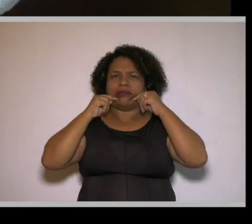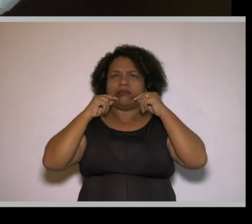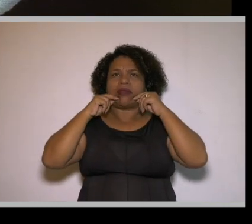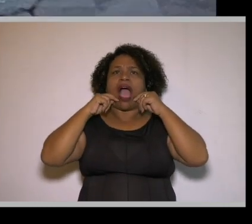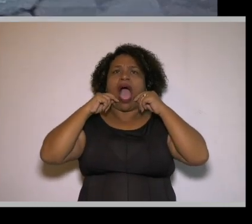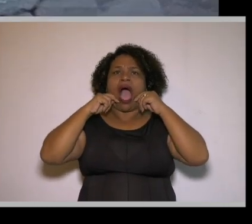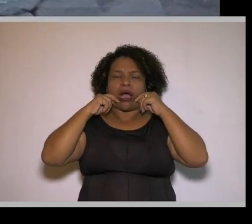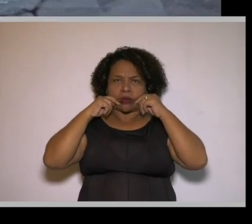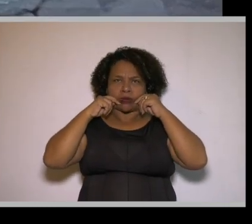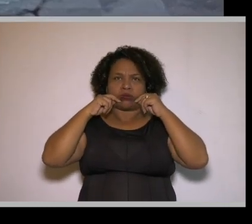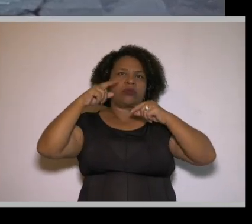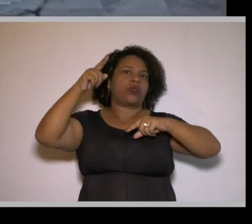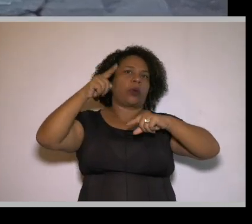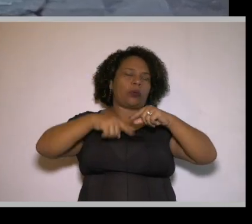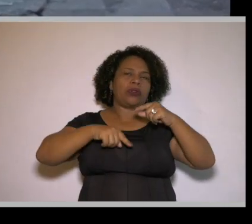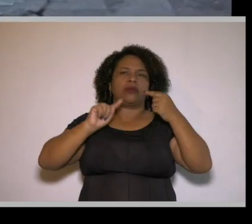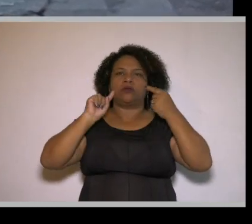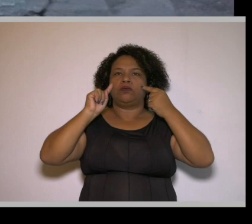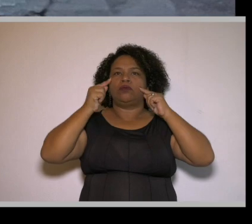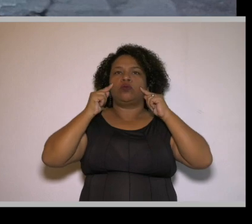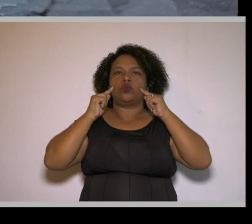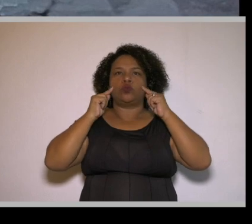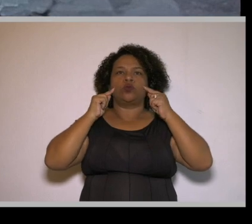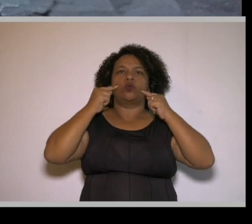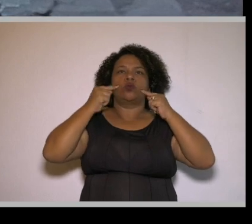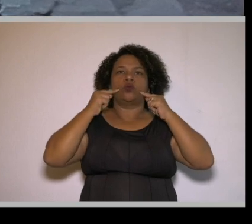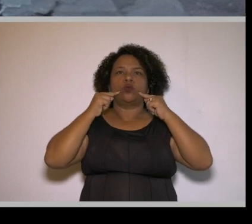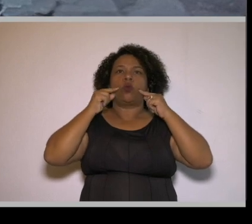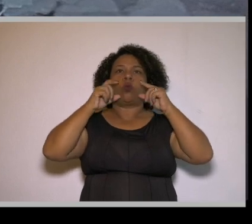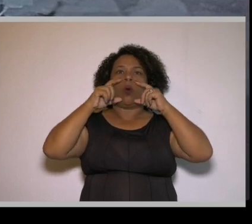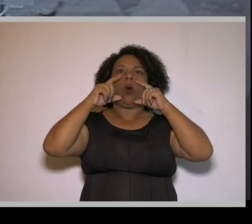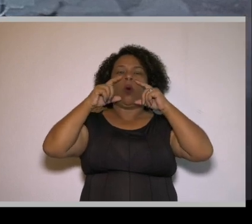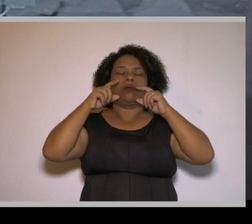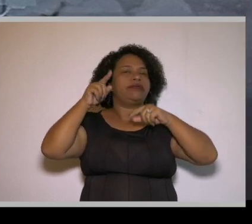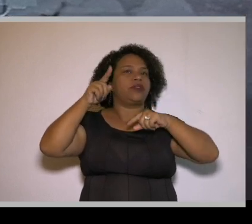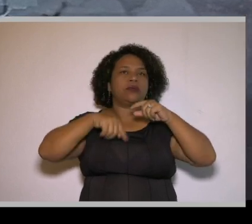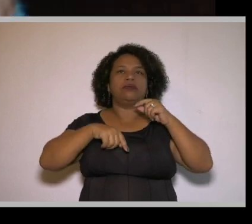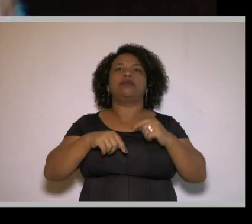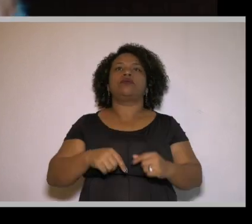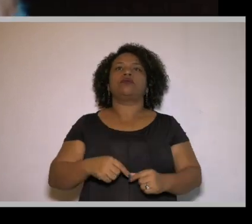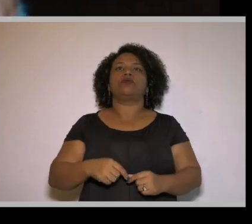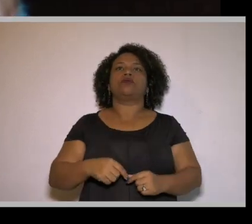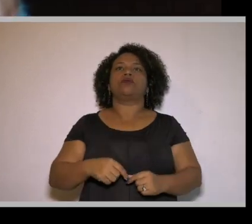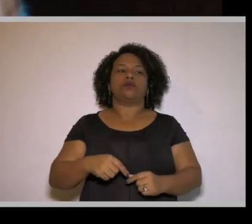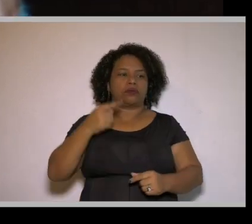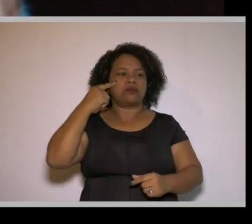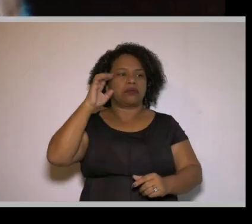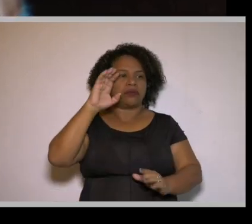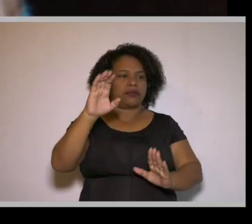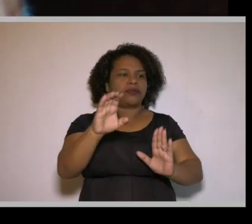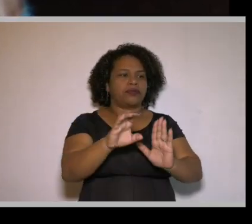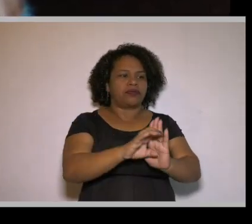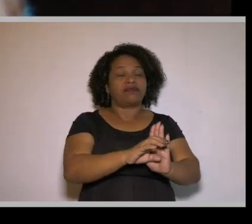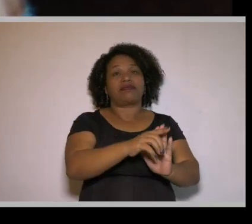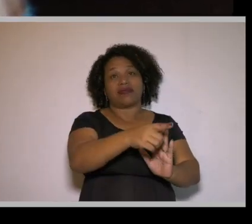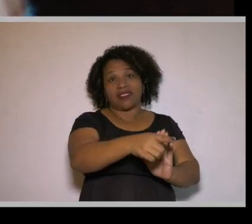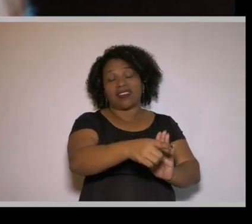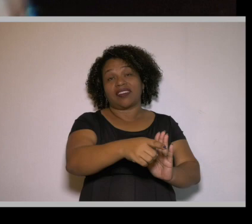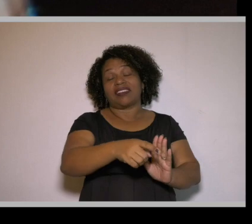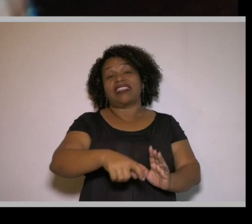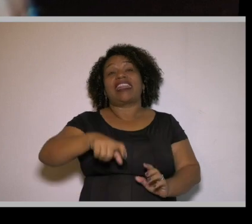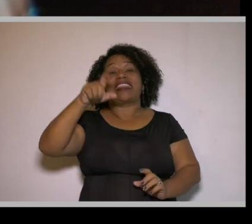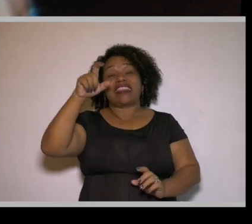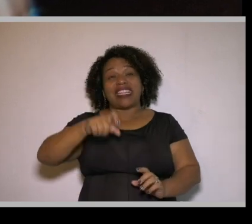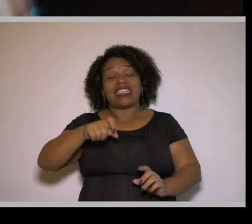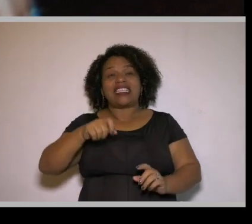lateral de cráneo, o la más específica, una radiografía panorámica o una tomografía axial computarizada 3D. Doctora, usted habló